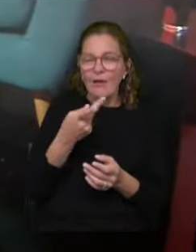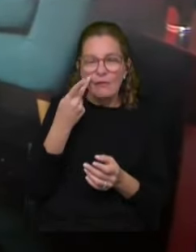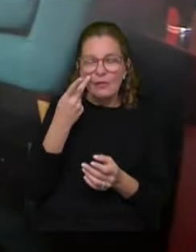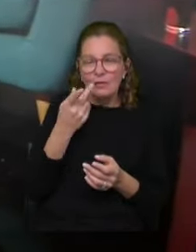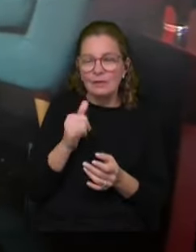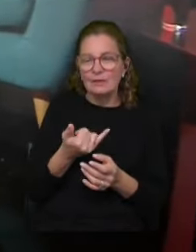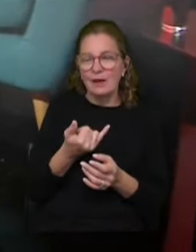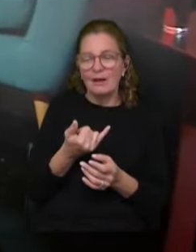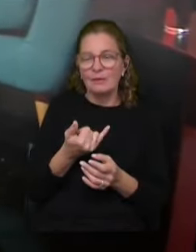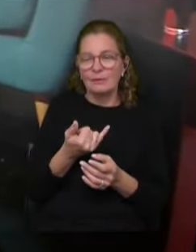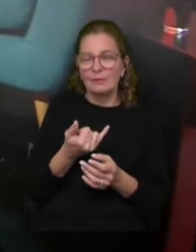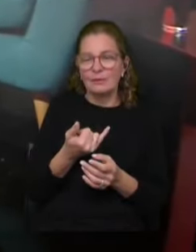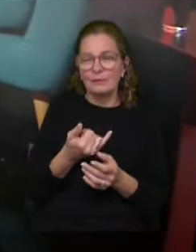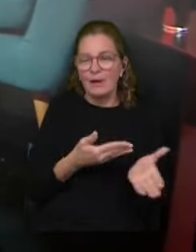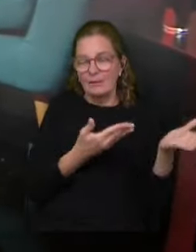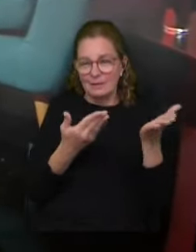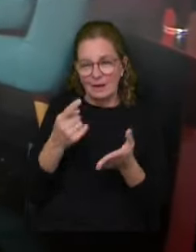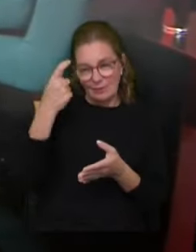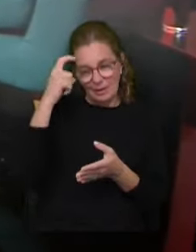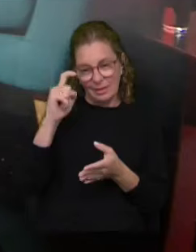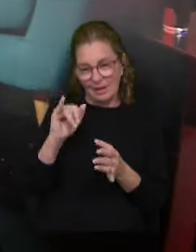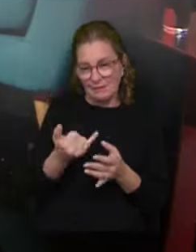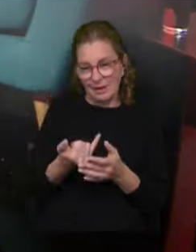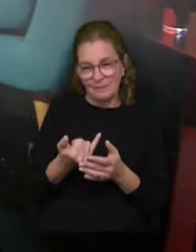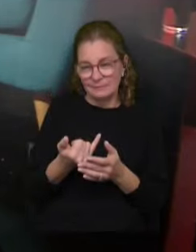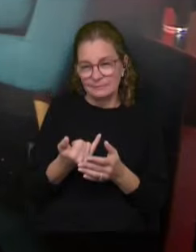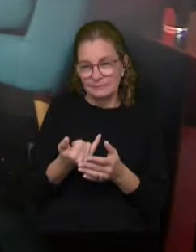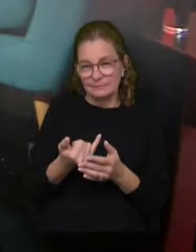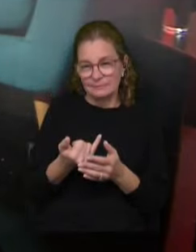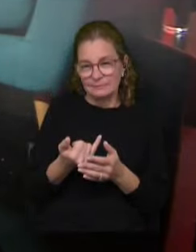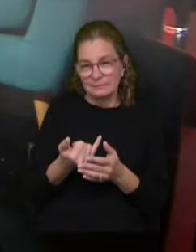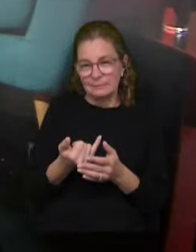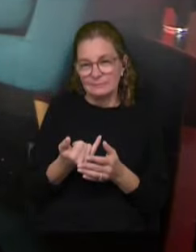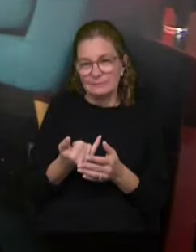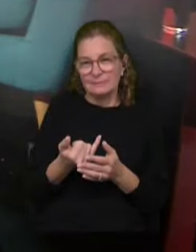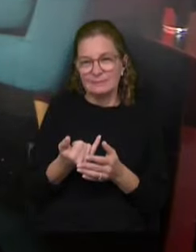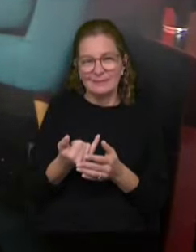de entrada cuando le traen una idea ya se la sube 100 bits.